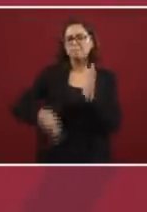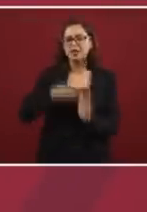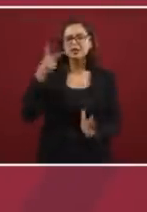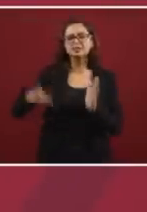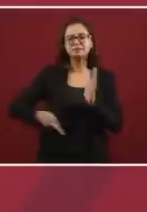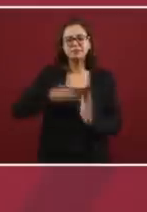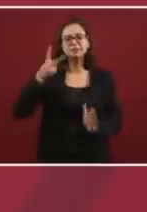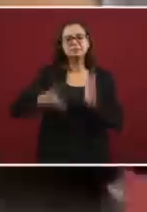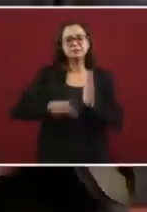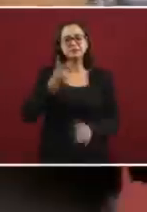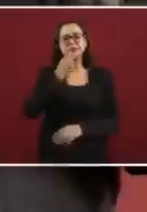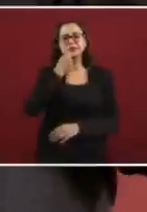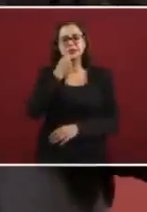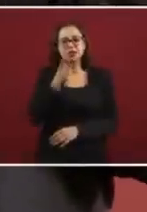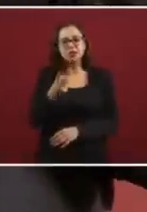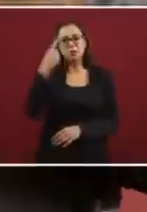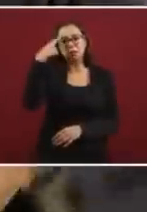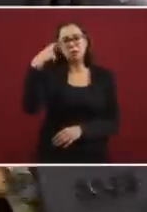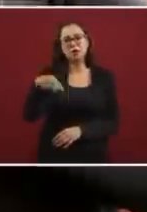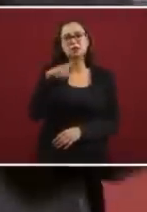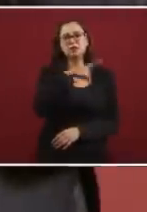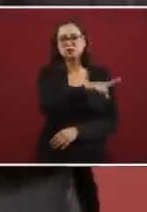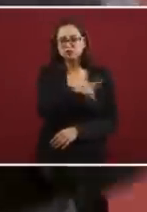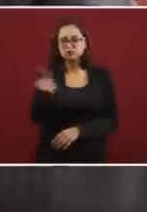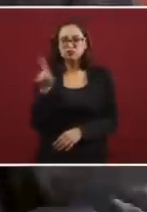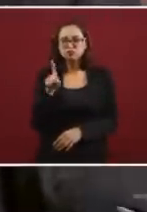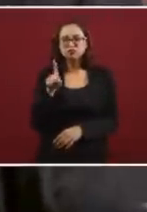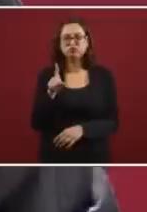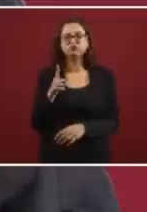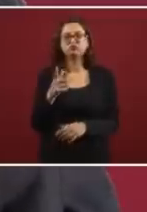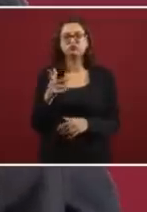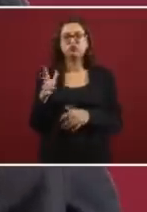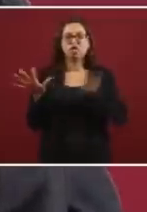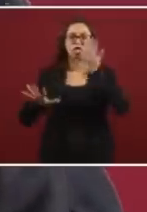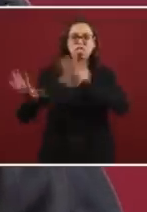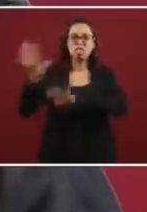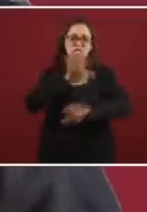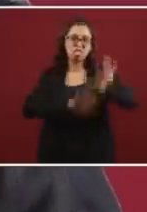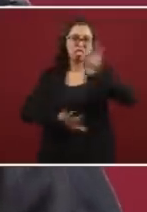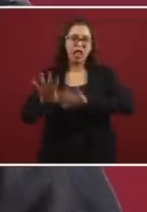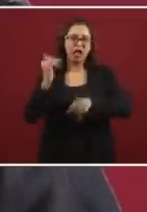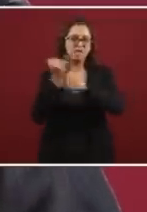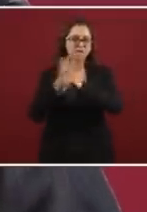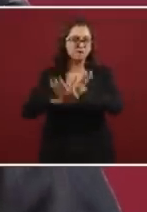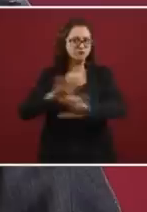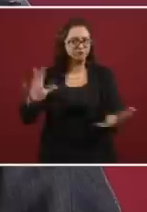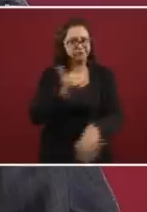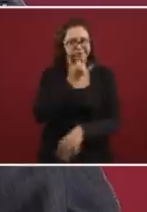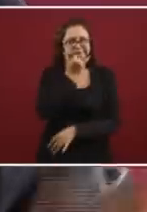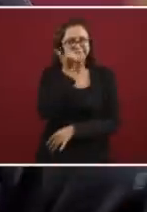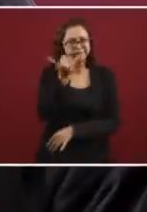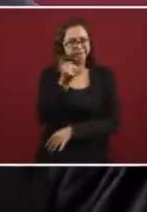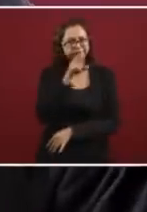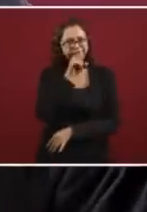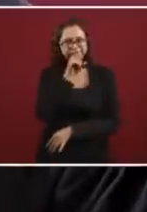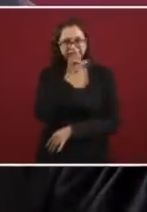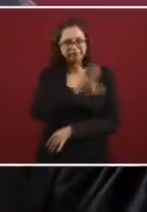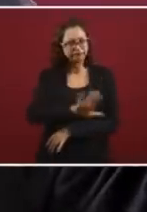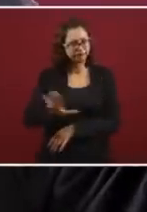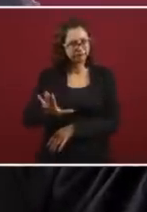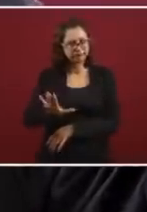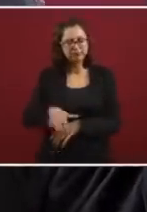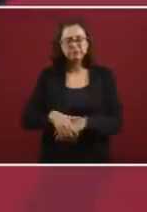para que no vayan a manipular a nadie este